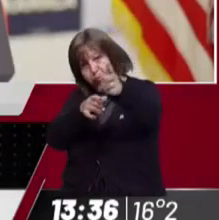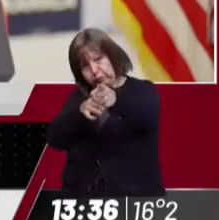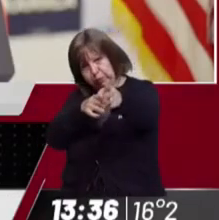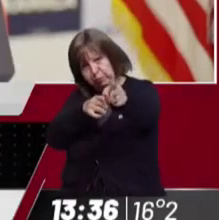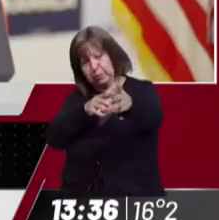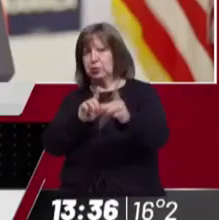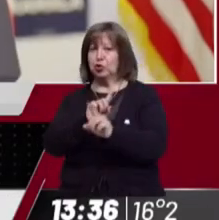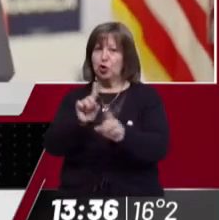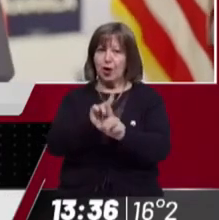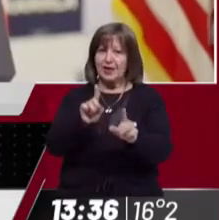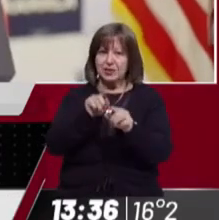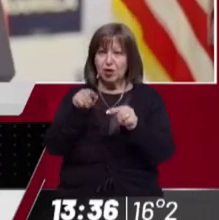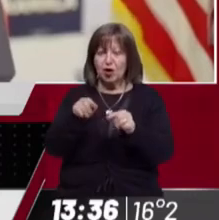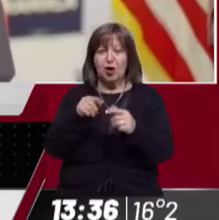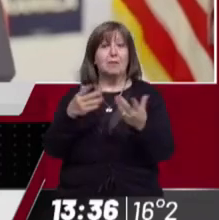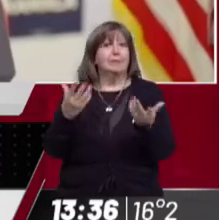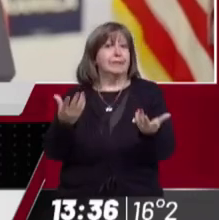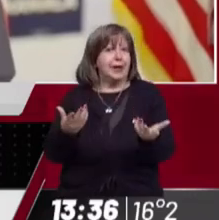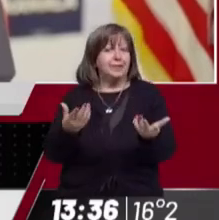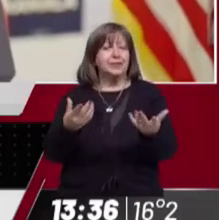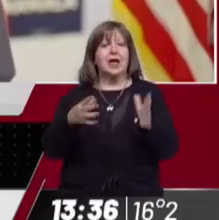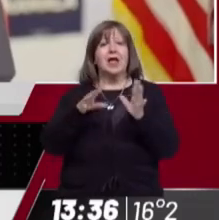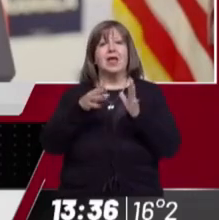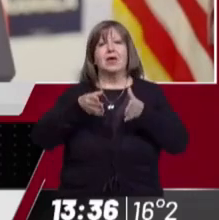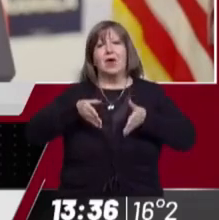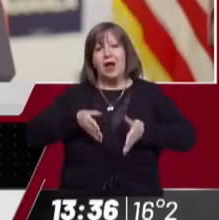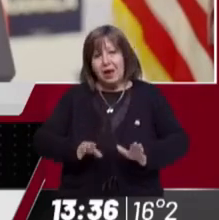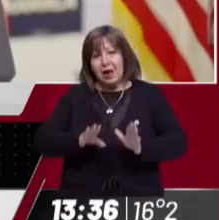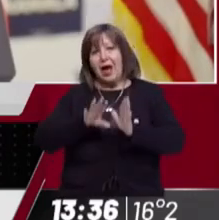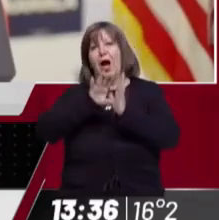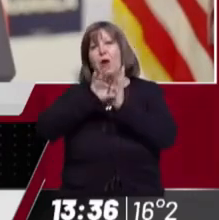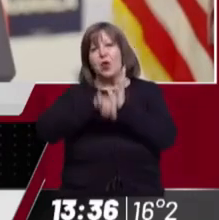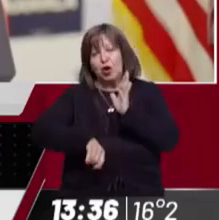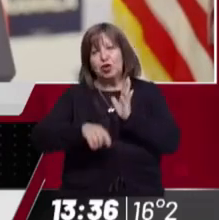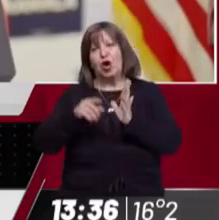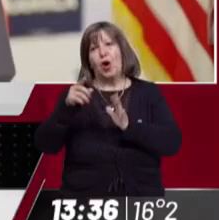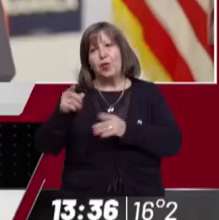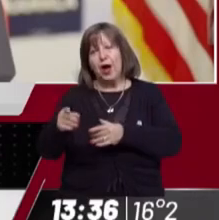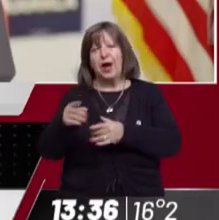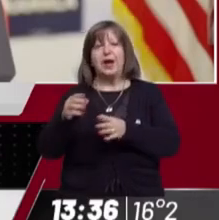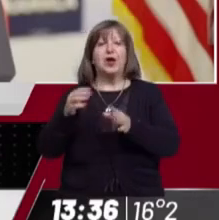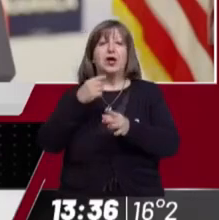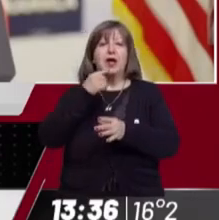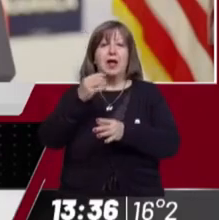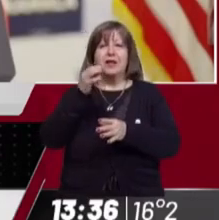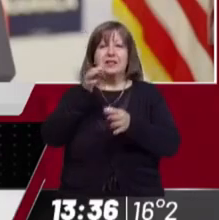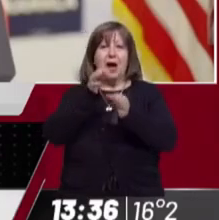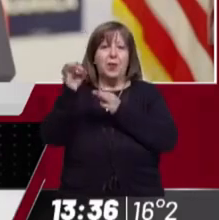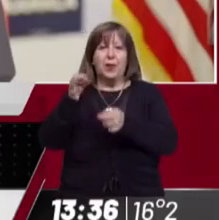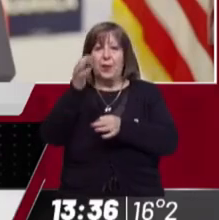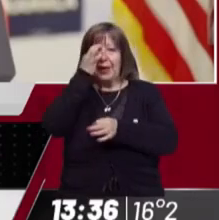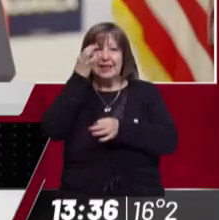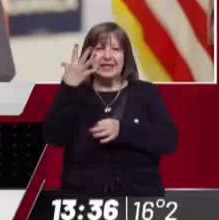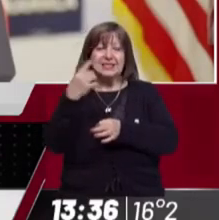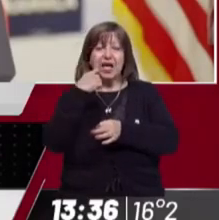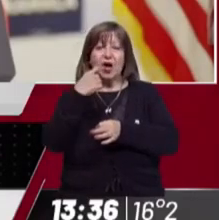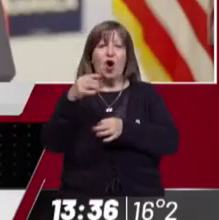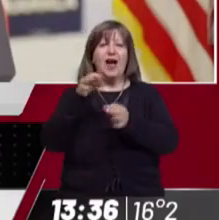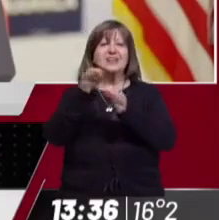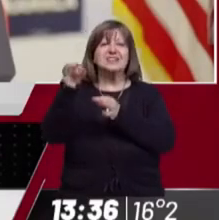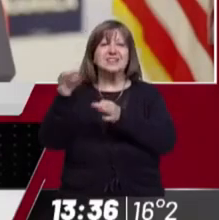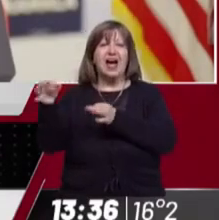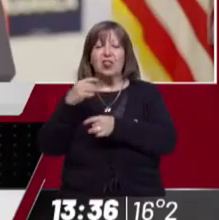aborto también, aunque la Corte ya falló y dijo cada estado haga lo que quiera, 25 dijeron que sí al aborto, 25 dijeron que